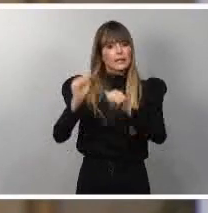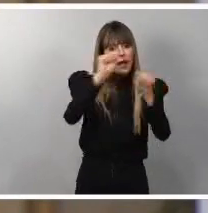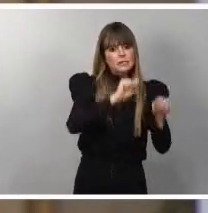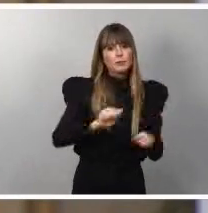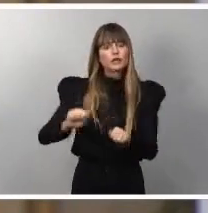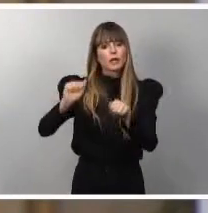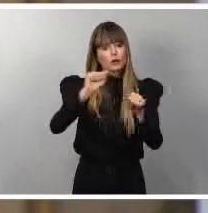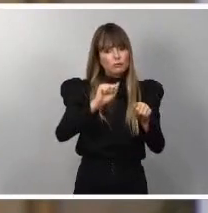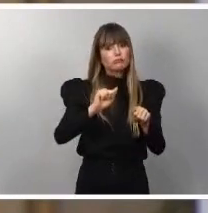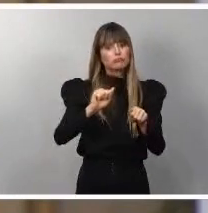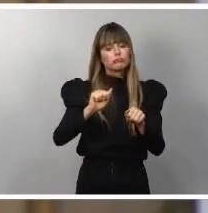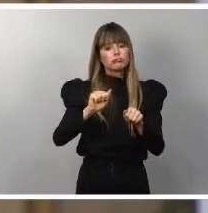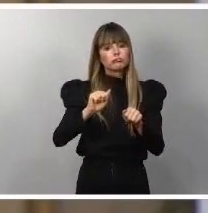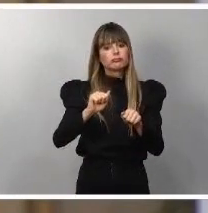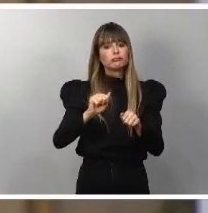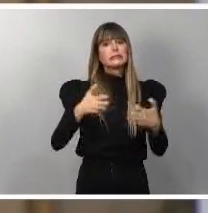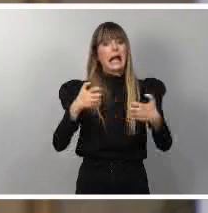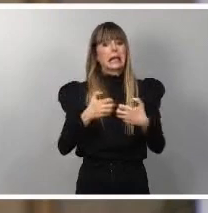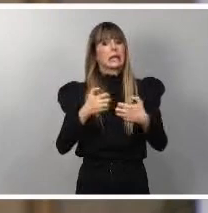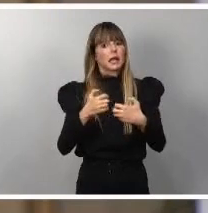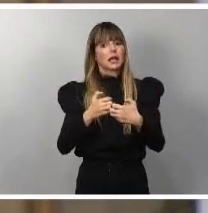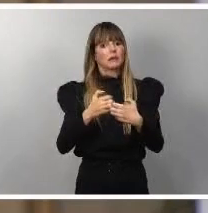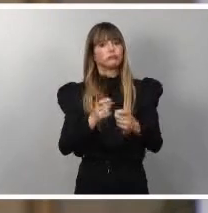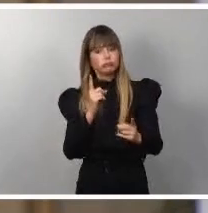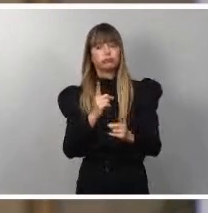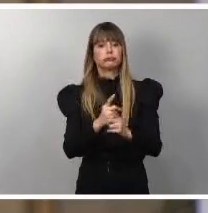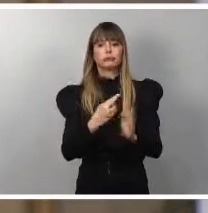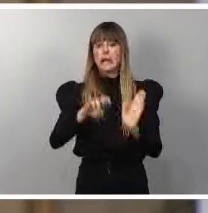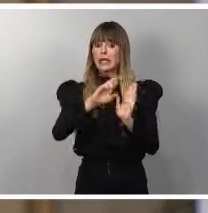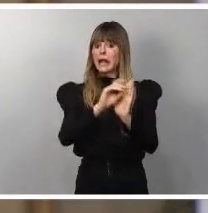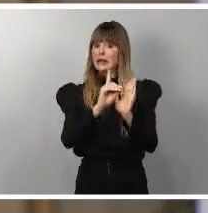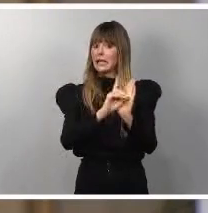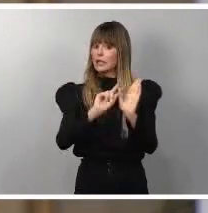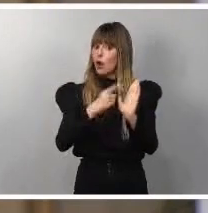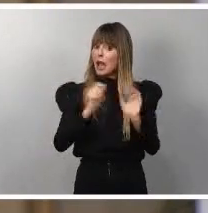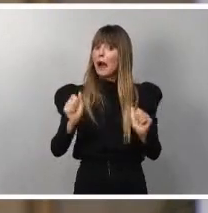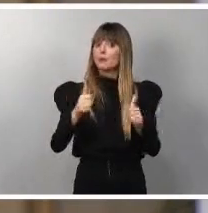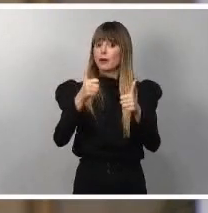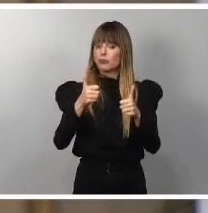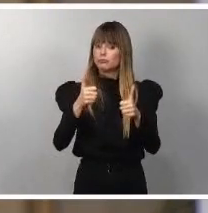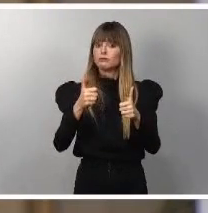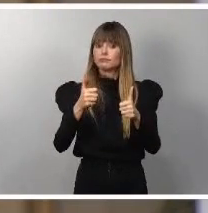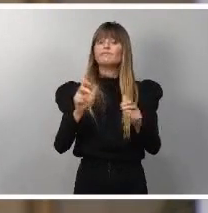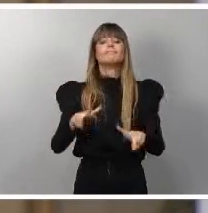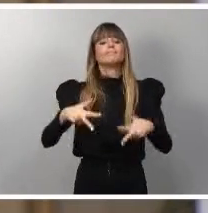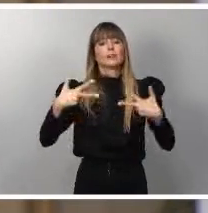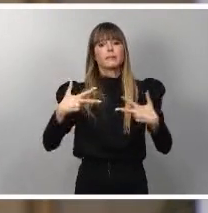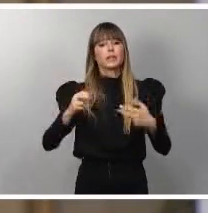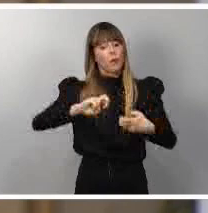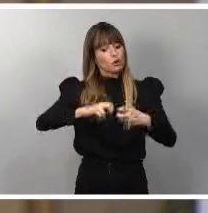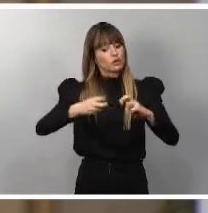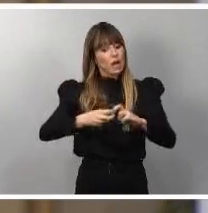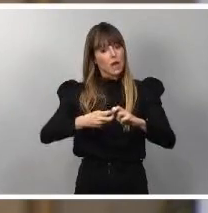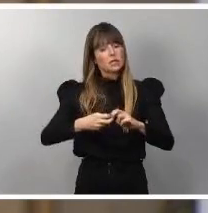social ante los efectos de la guerra. O también hemos aprobado un Real Decreto Ley que nos va a permitir cumplir con nuestras obligaciones con Bruselas